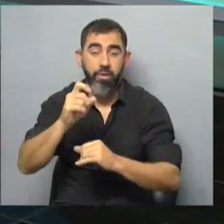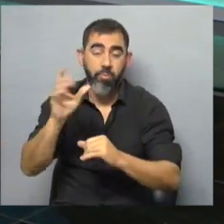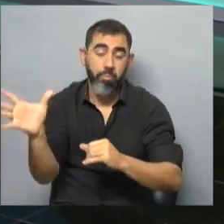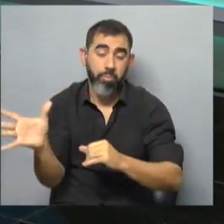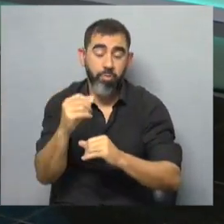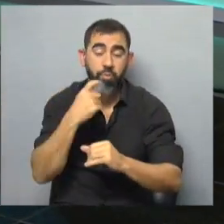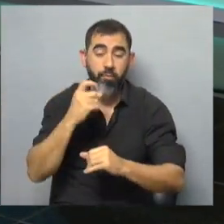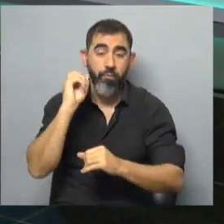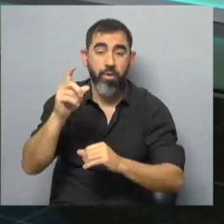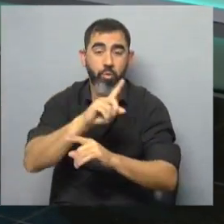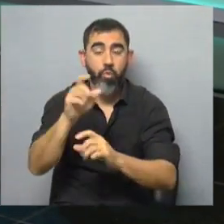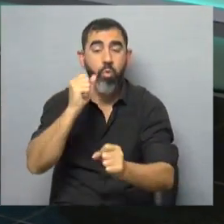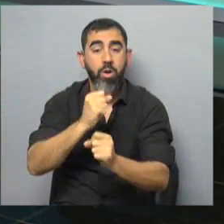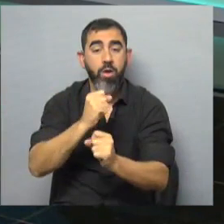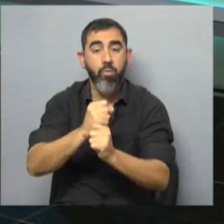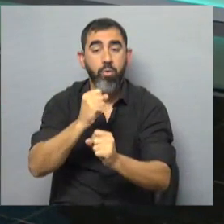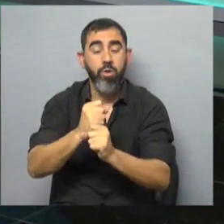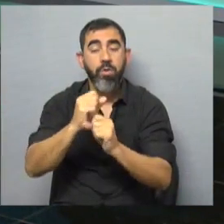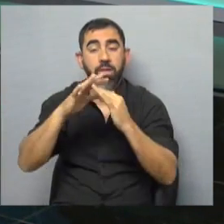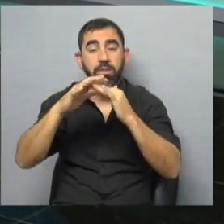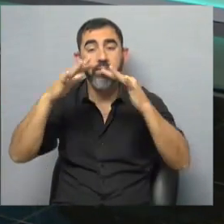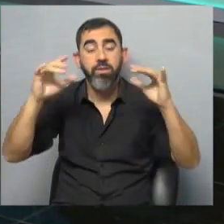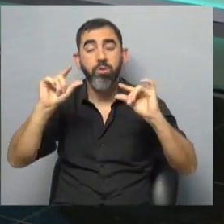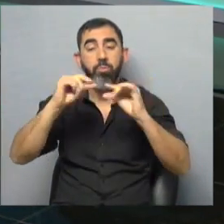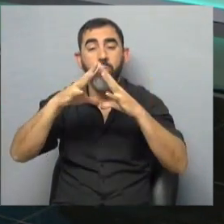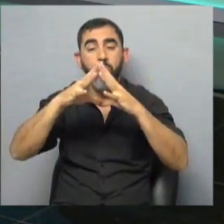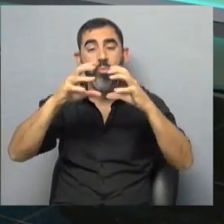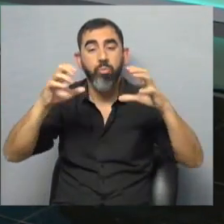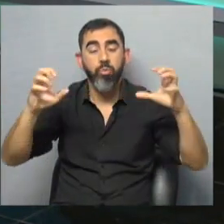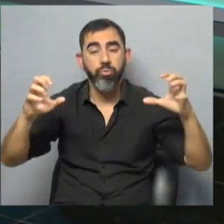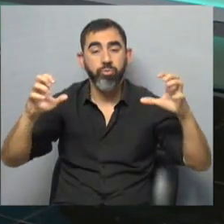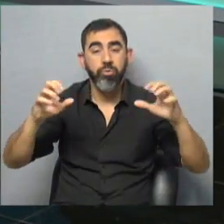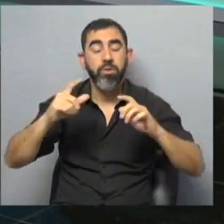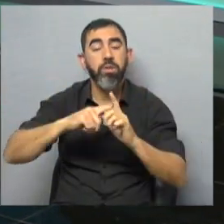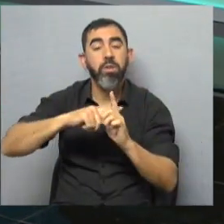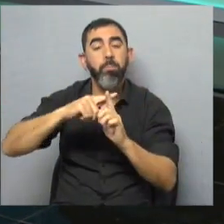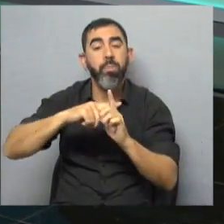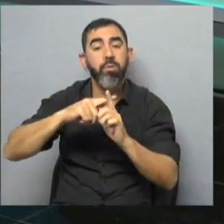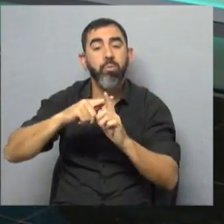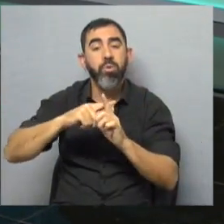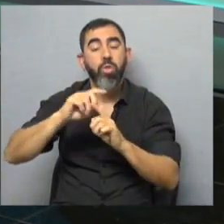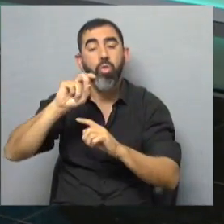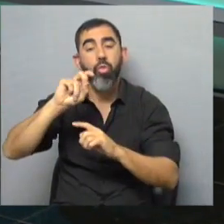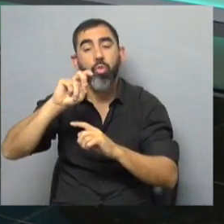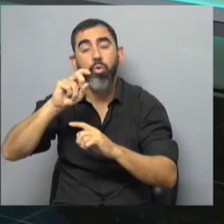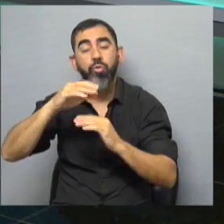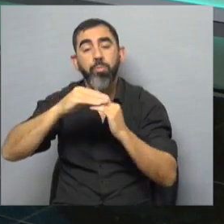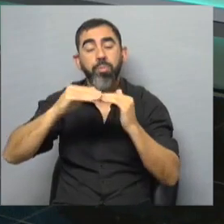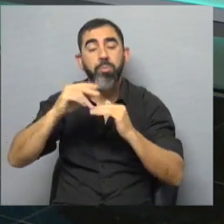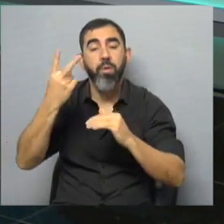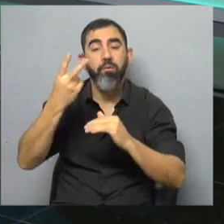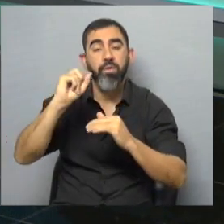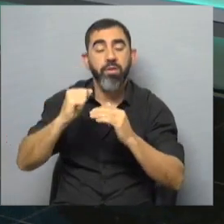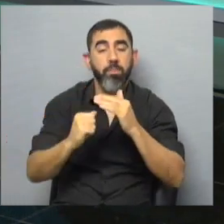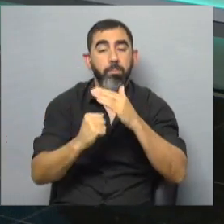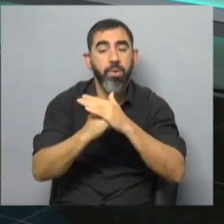todo el país, feriado no laborable. El cielo va a estar algo nuboso, con periodos de cubierto y las temperaturas extremas, 12 en la mínima, 20